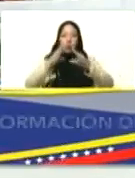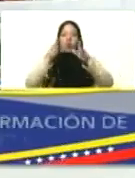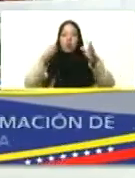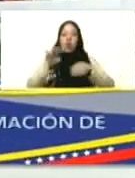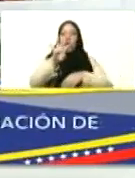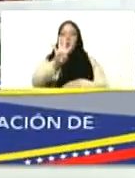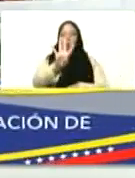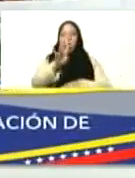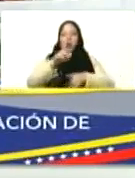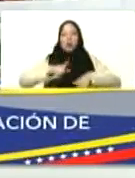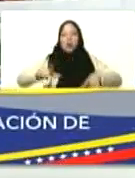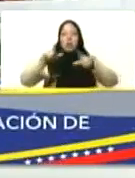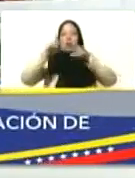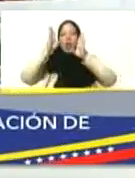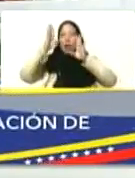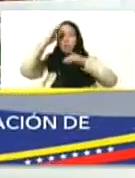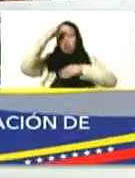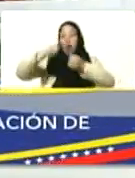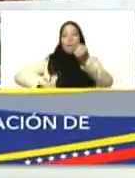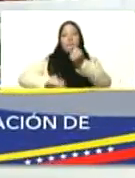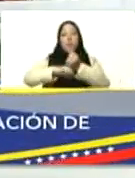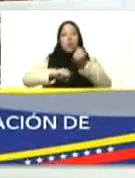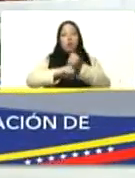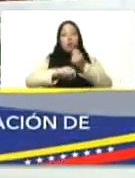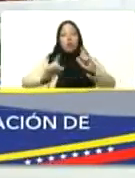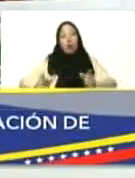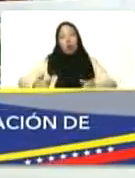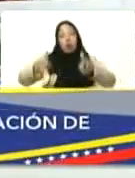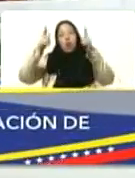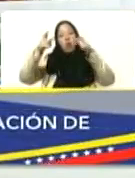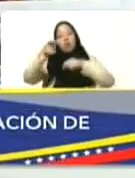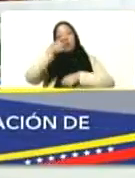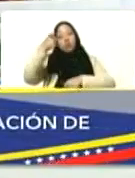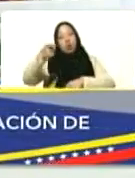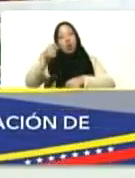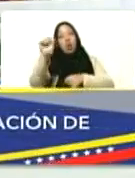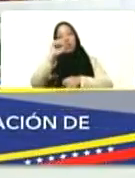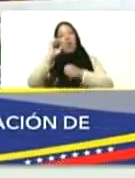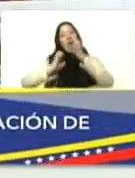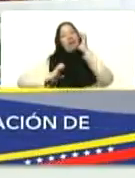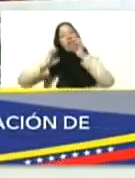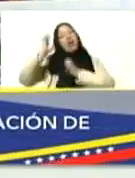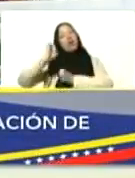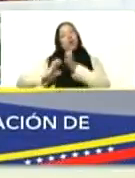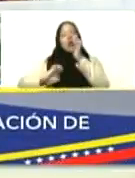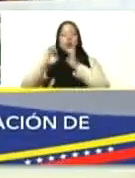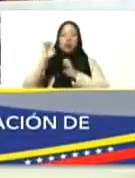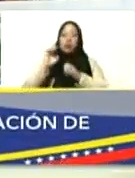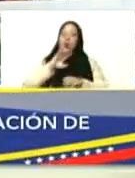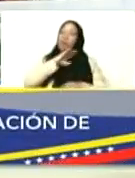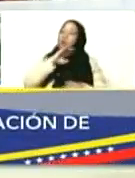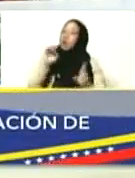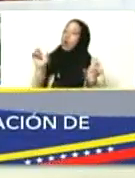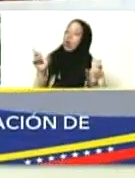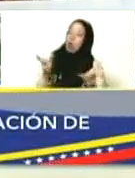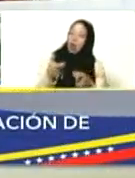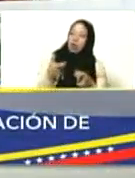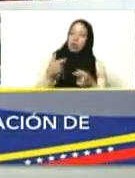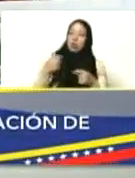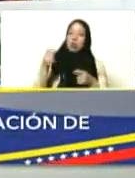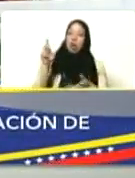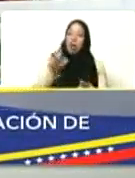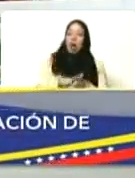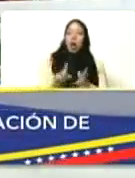4 unidades existentes para permitir detectar y diagnosticar de manera oportuna el cáncer. Aprobada